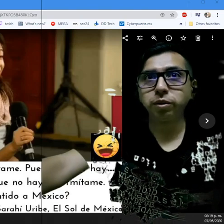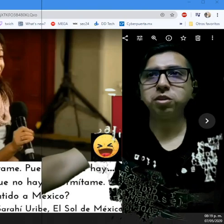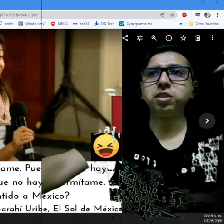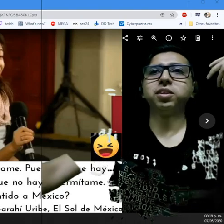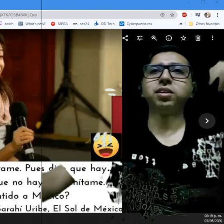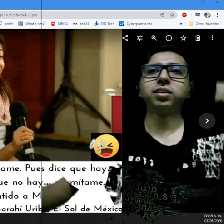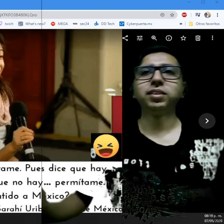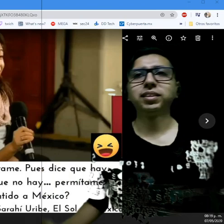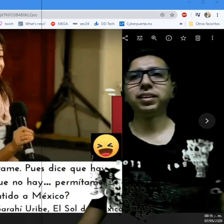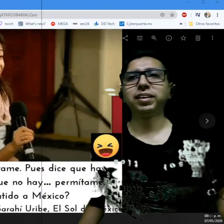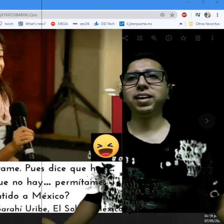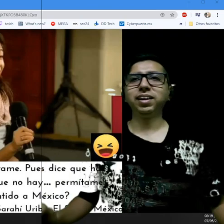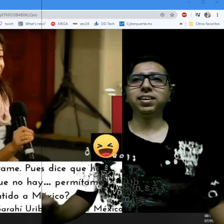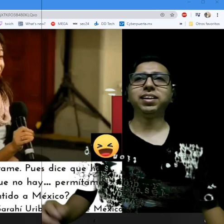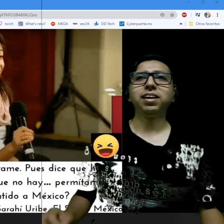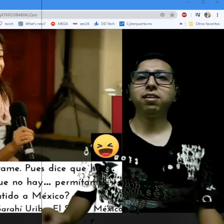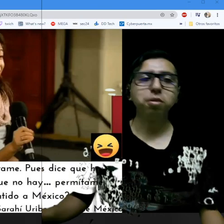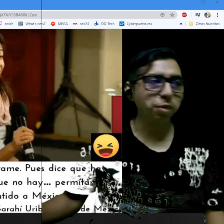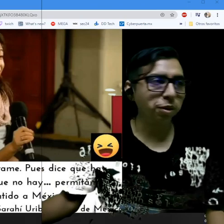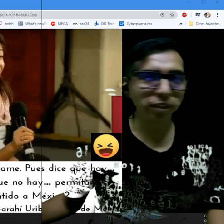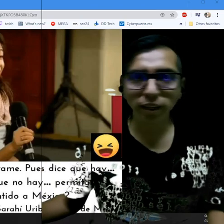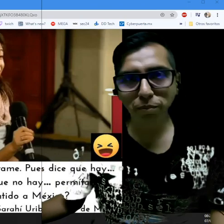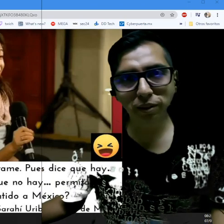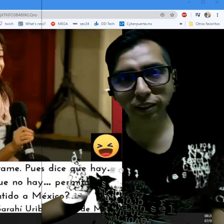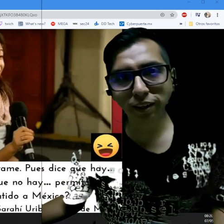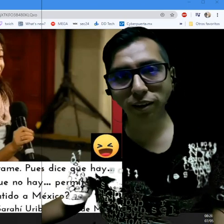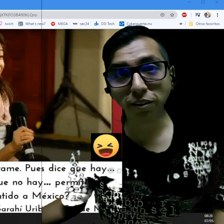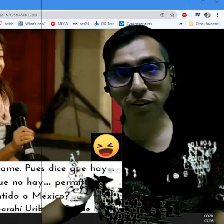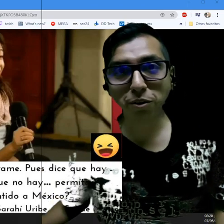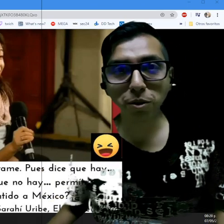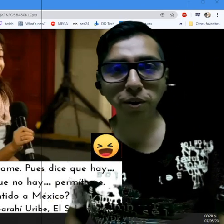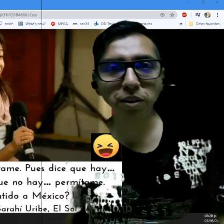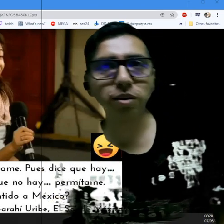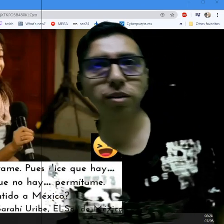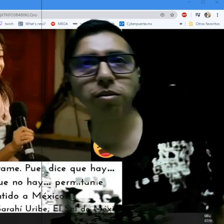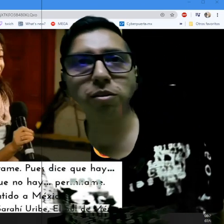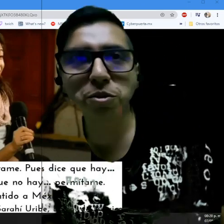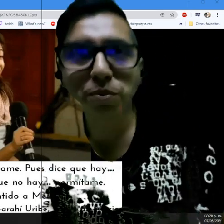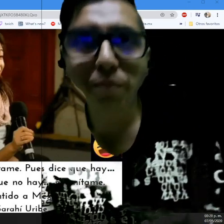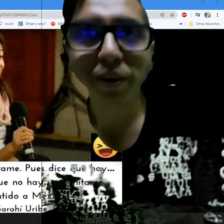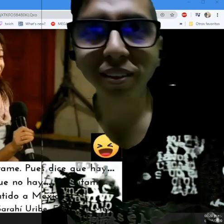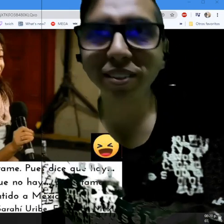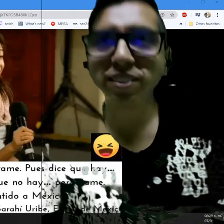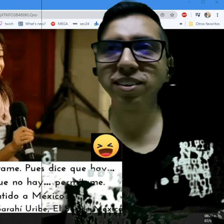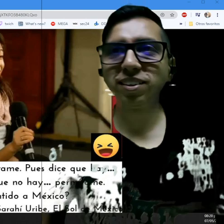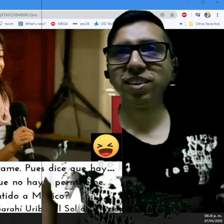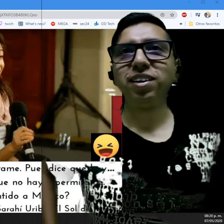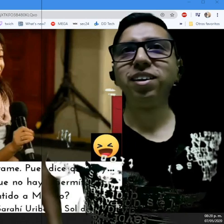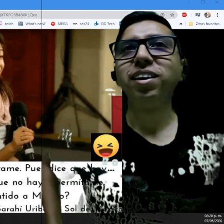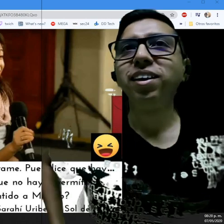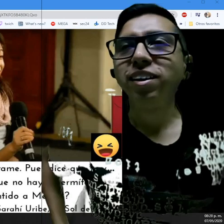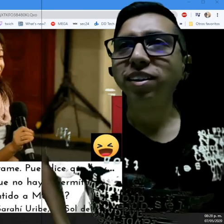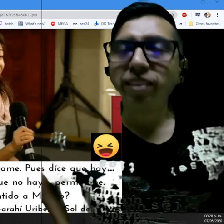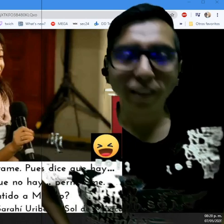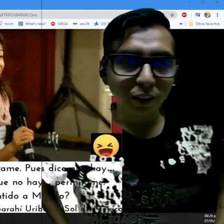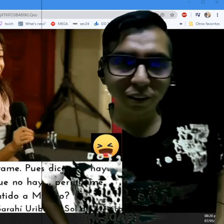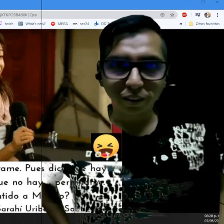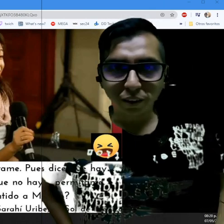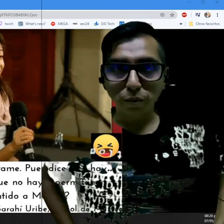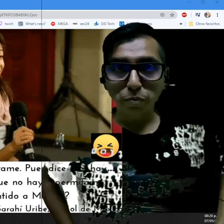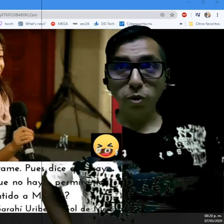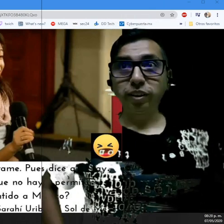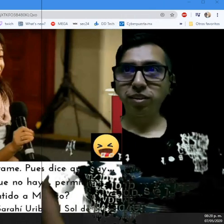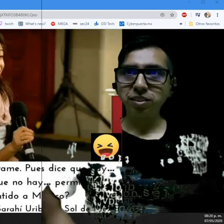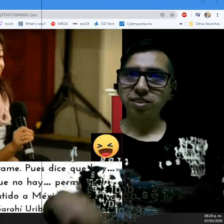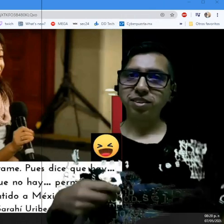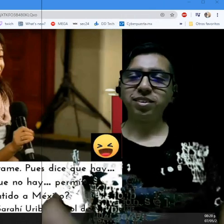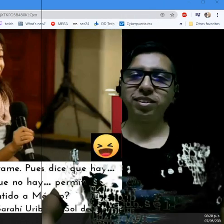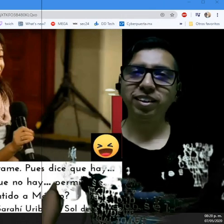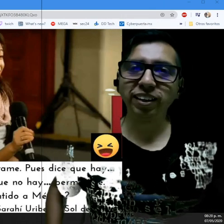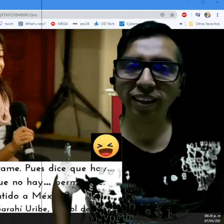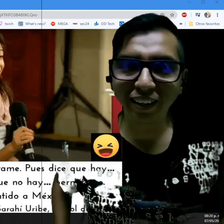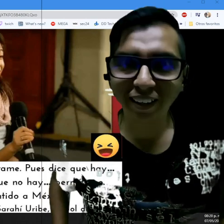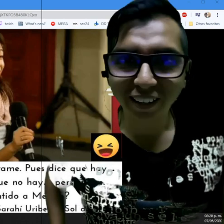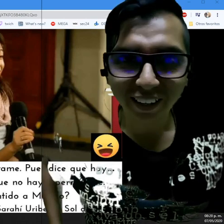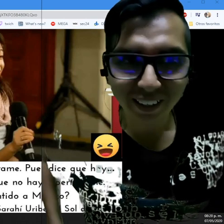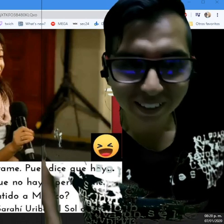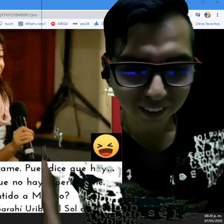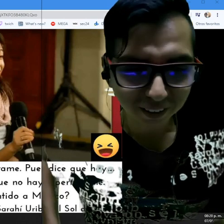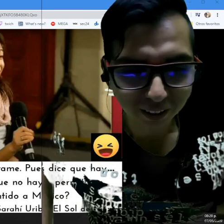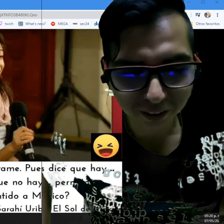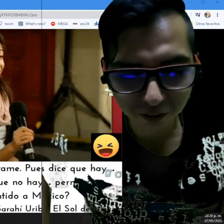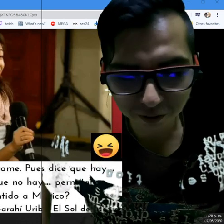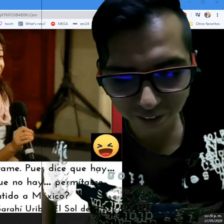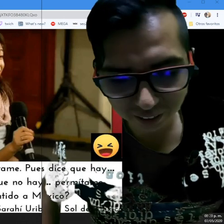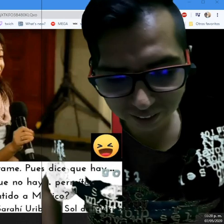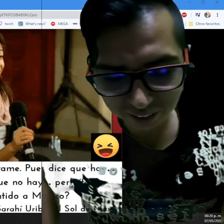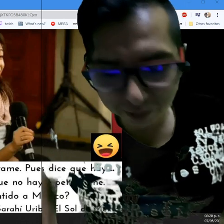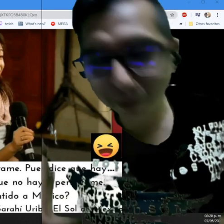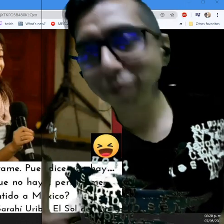Pues bueno, chicos, ¿qué tal? Hoy me gustaría empezar el NotiCovid con unos memes de los reporteros que han